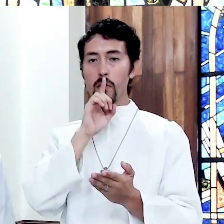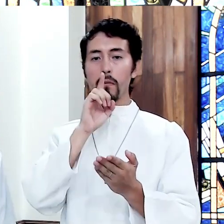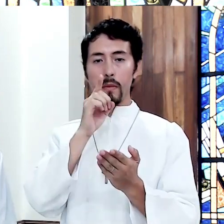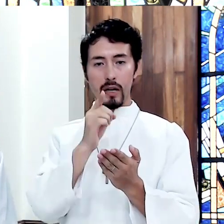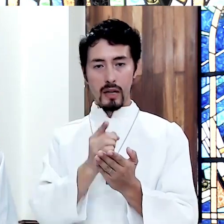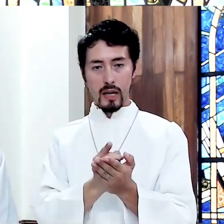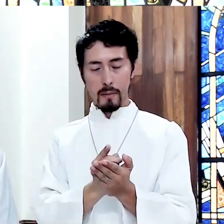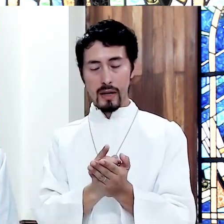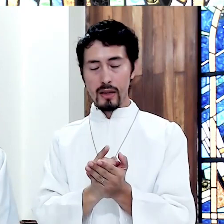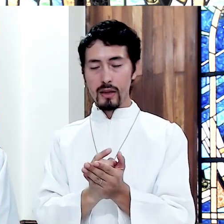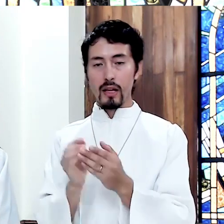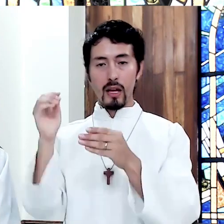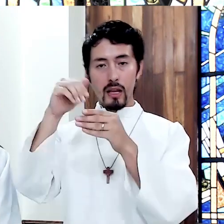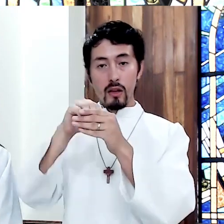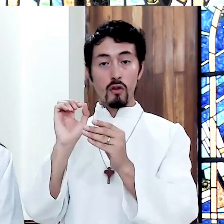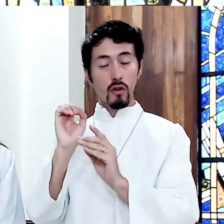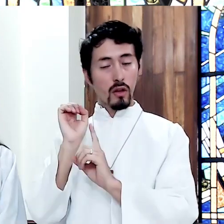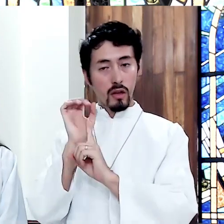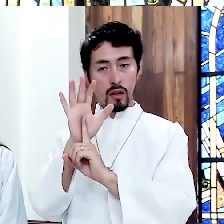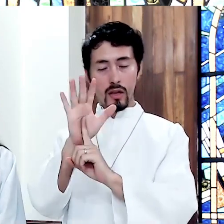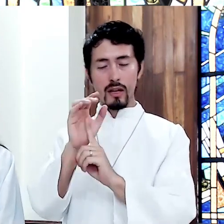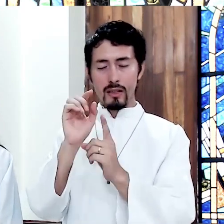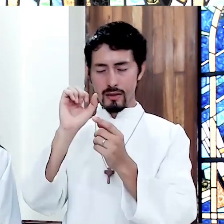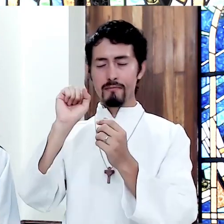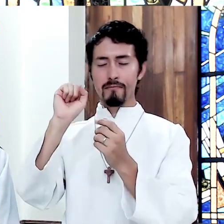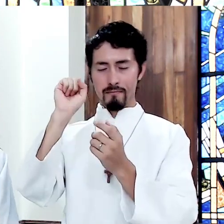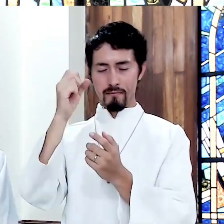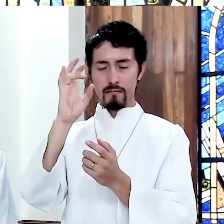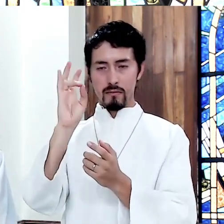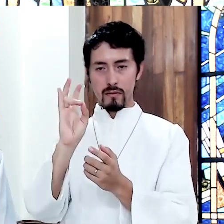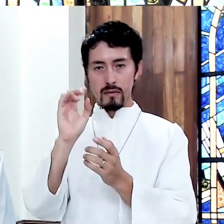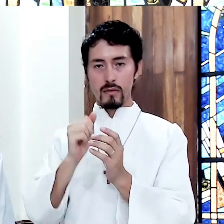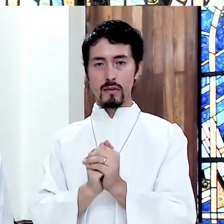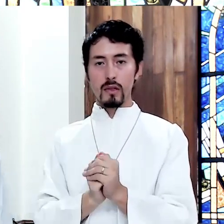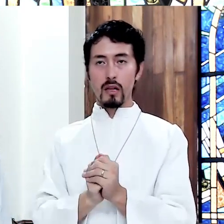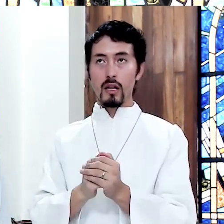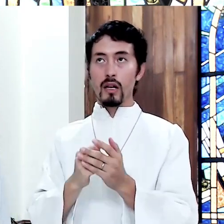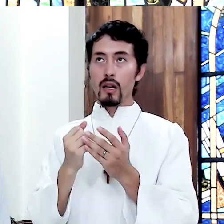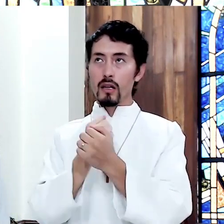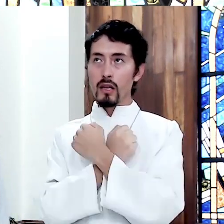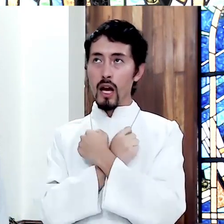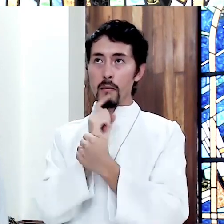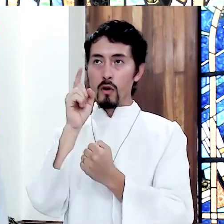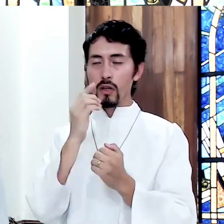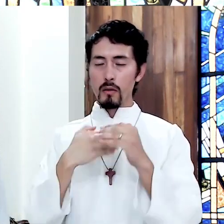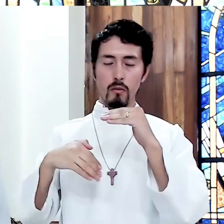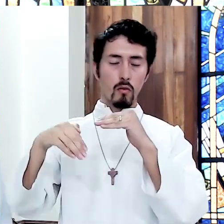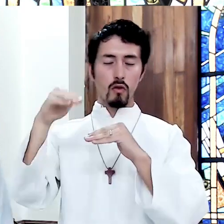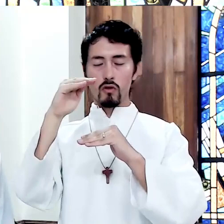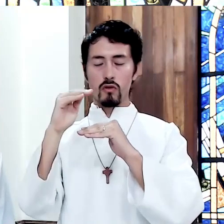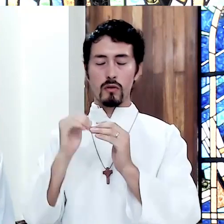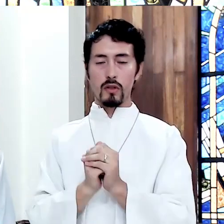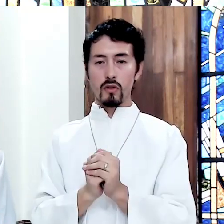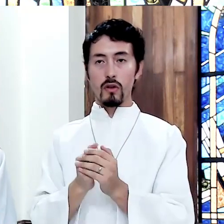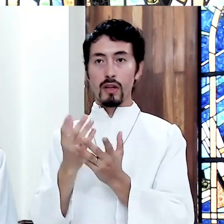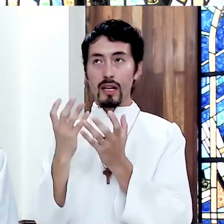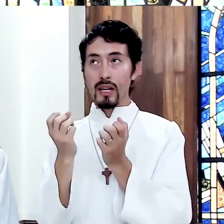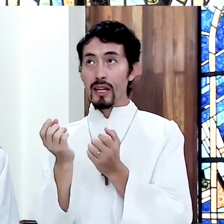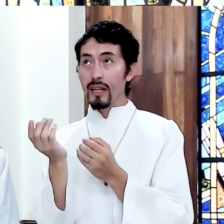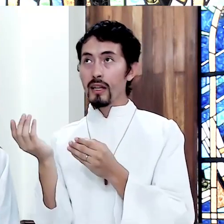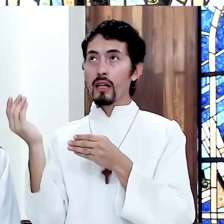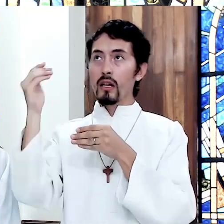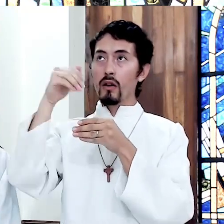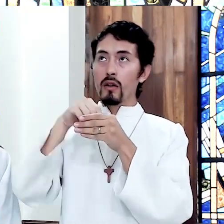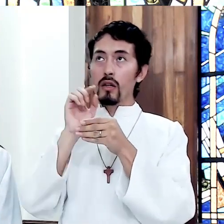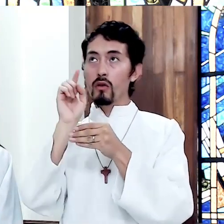del altar. Te amo sobre todas las cosas y deseo ardientemente recibirte dentro de mi alma. Pero no